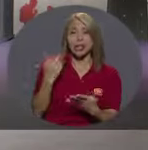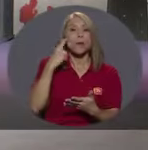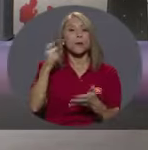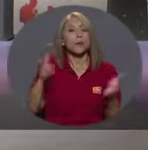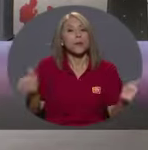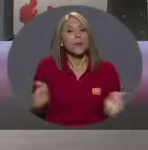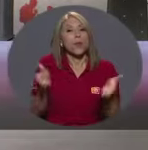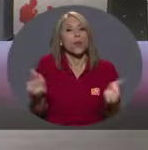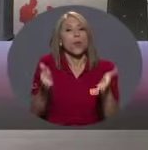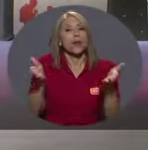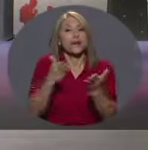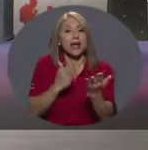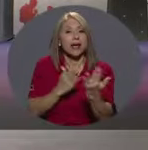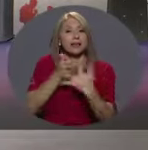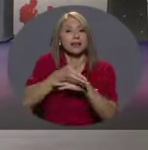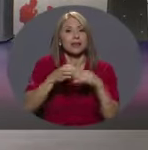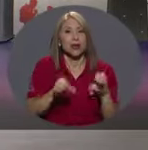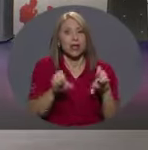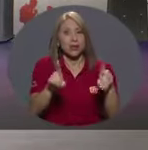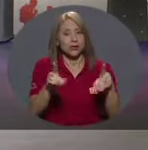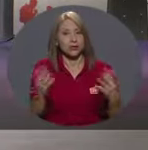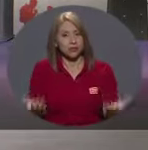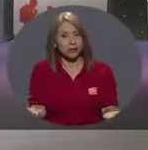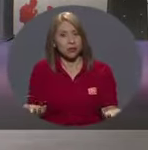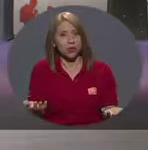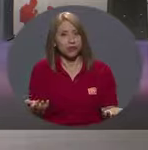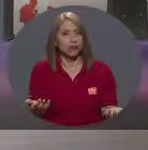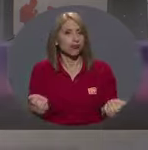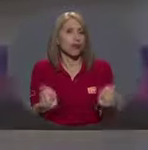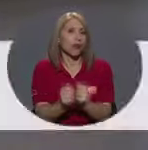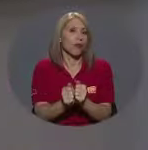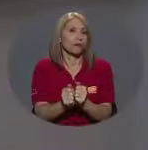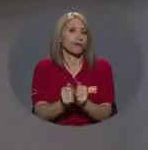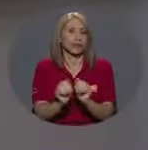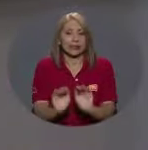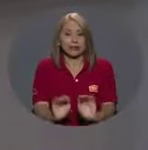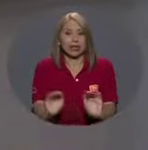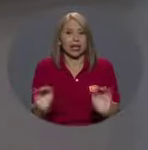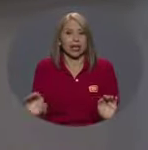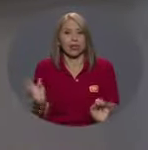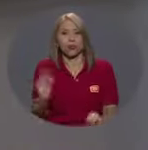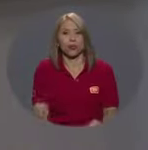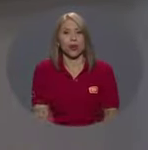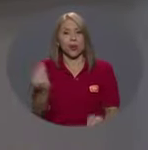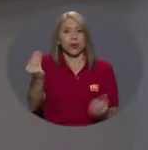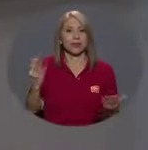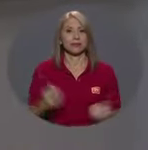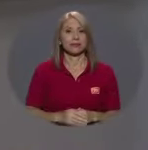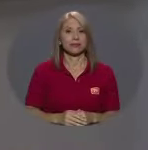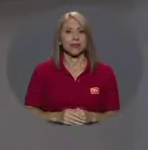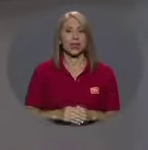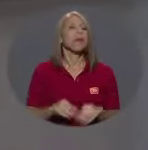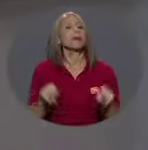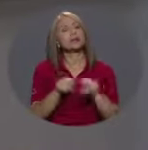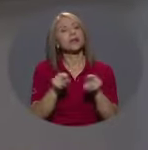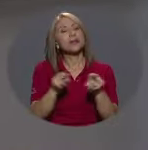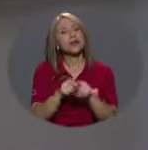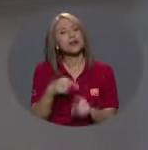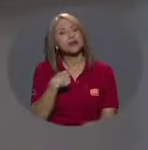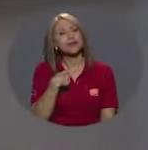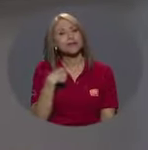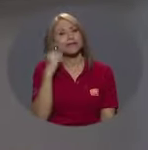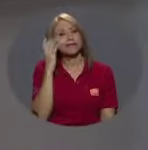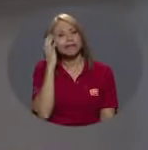porque promueve el acceso a la educación, ¿verdad? Desde jóvenes, desde pequeños. Sin embargo, por otro lado,